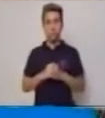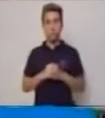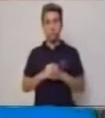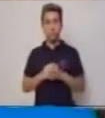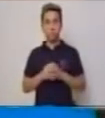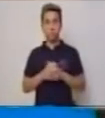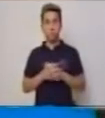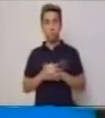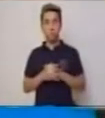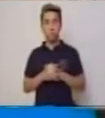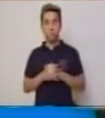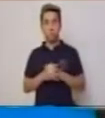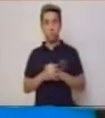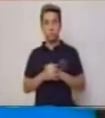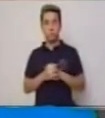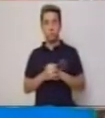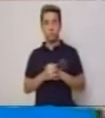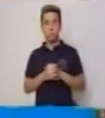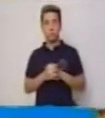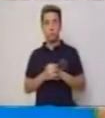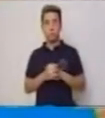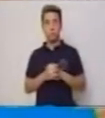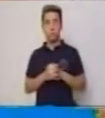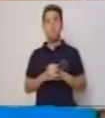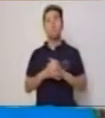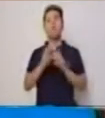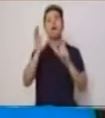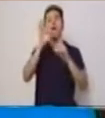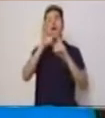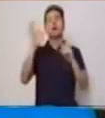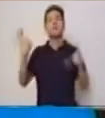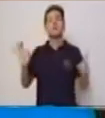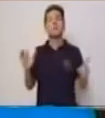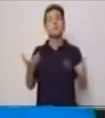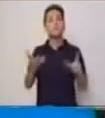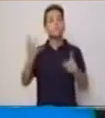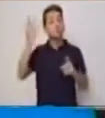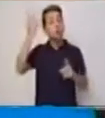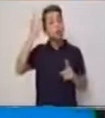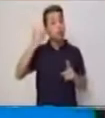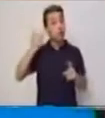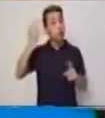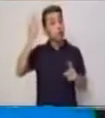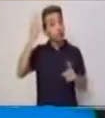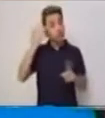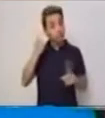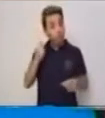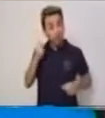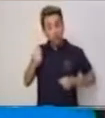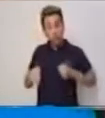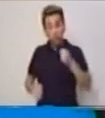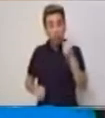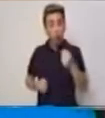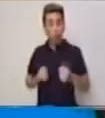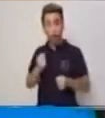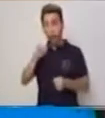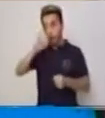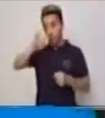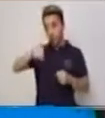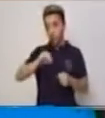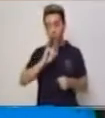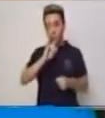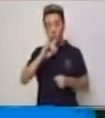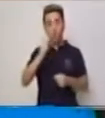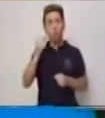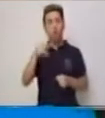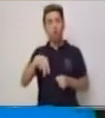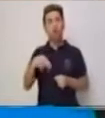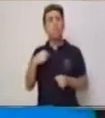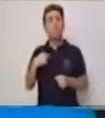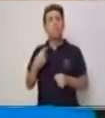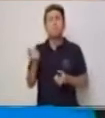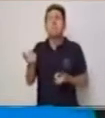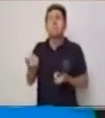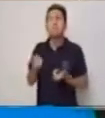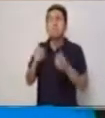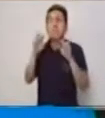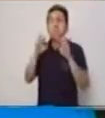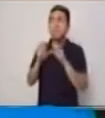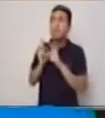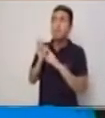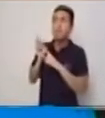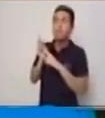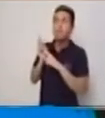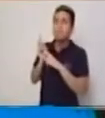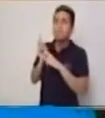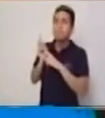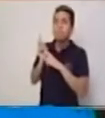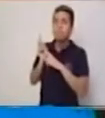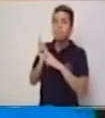en la oración, todos los días corre Juan. ¿De quién estoy hablando? Estoy